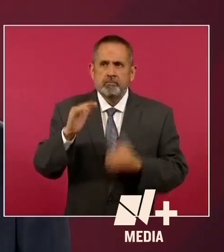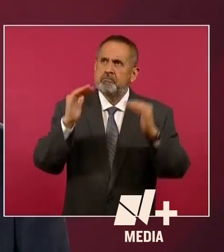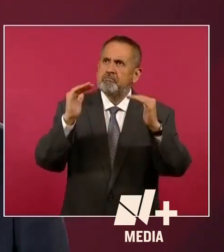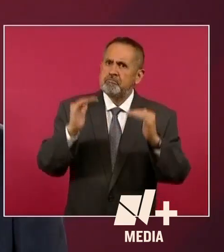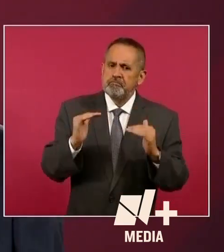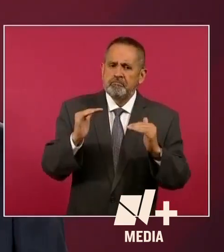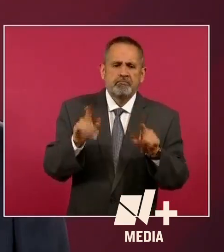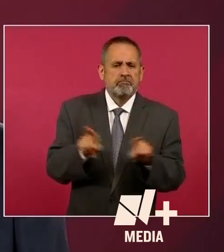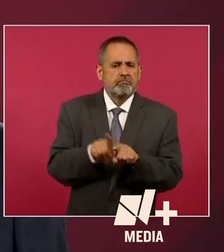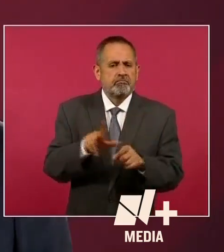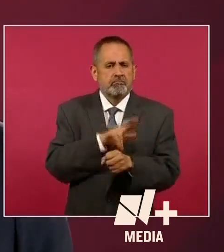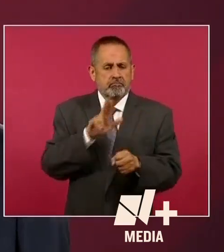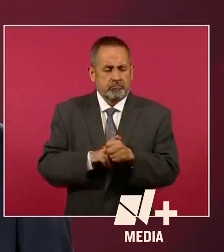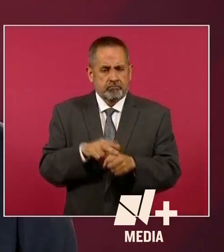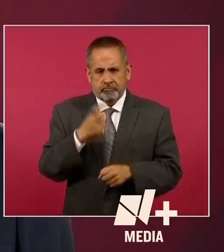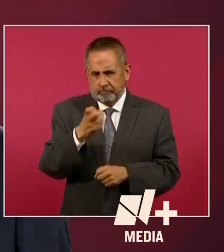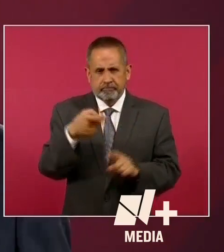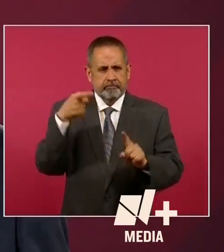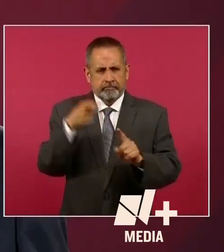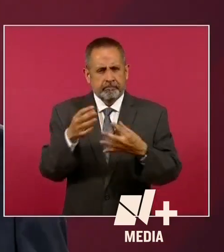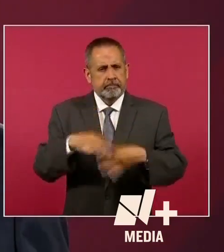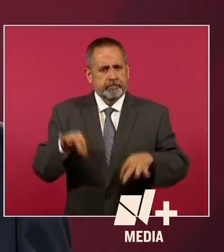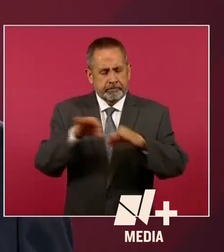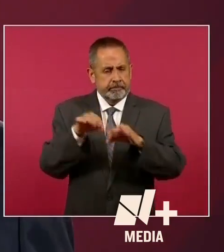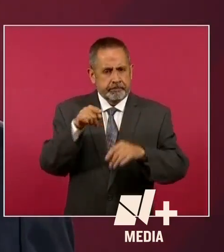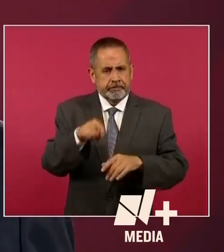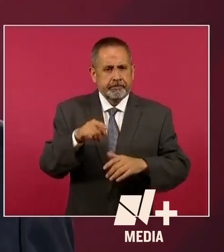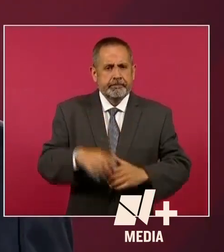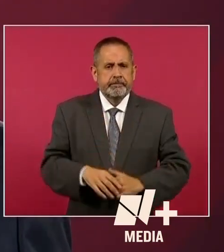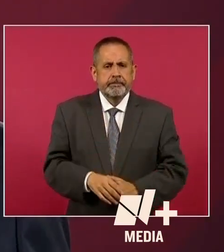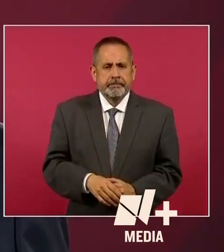Eso es lo esencial.